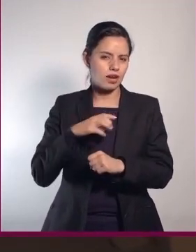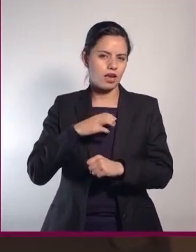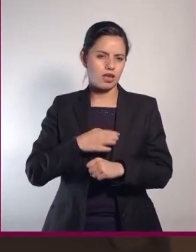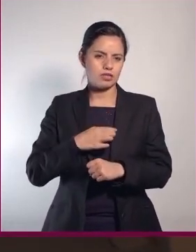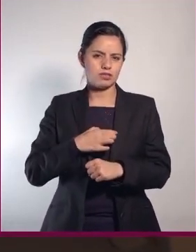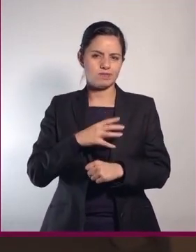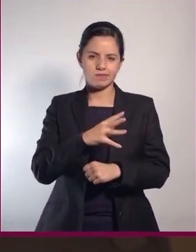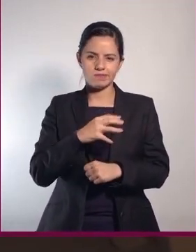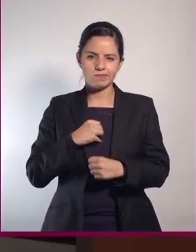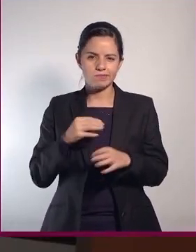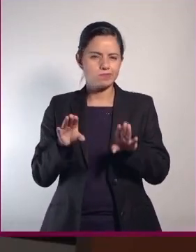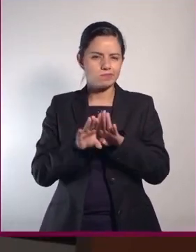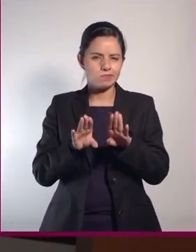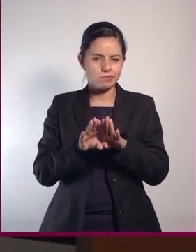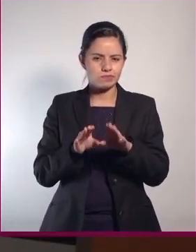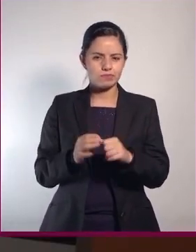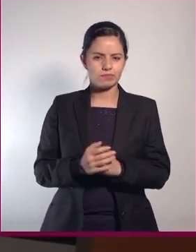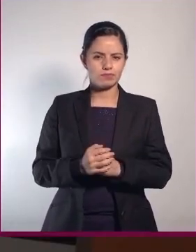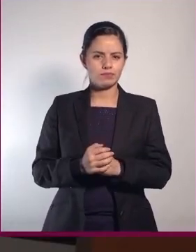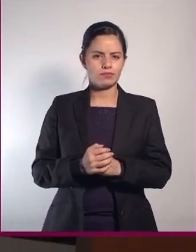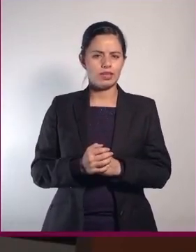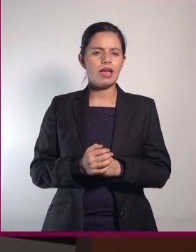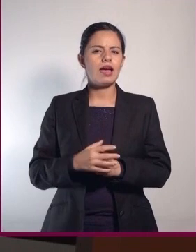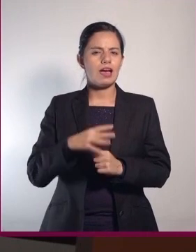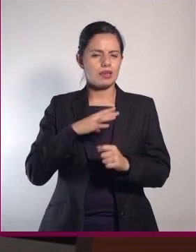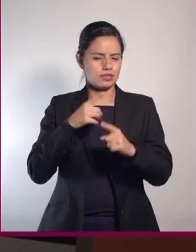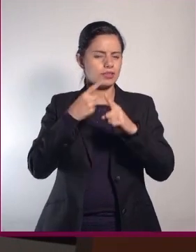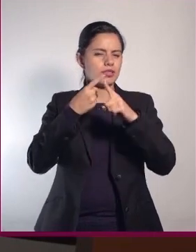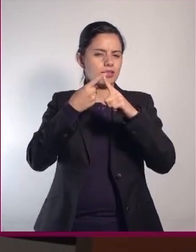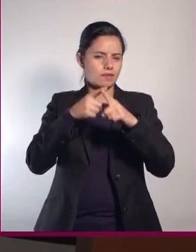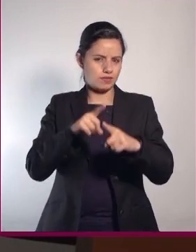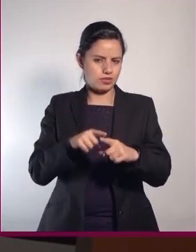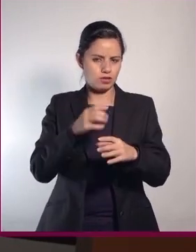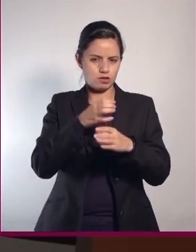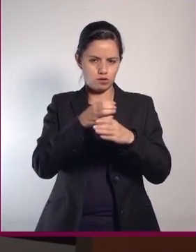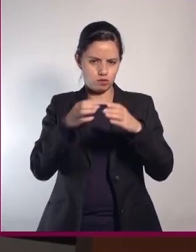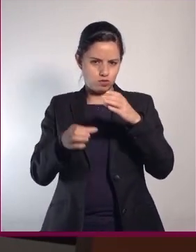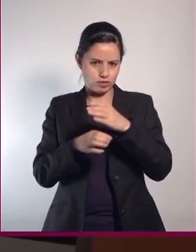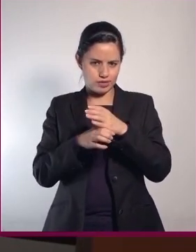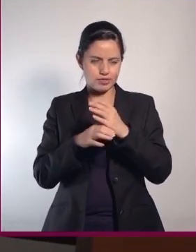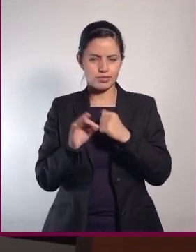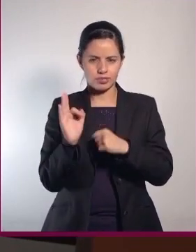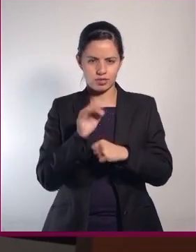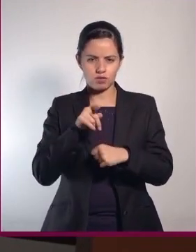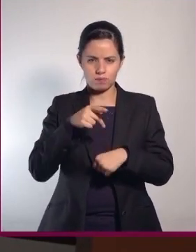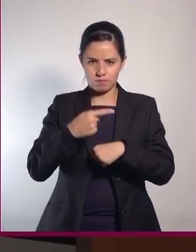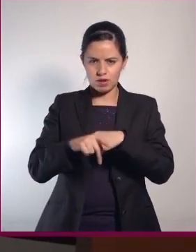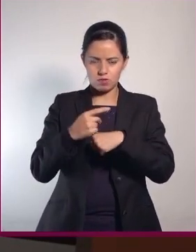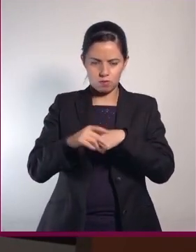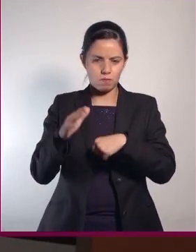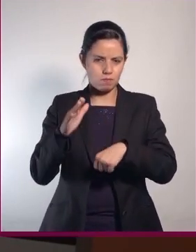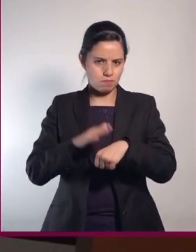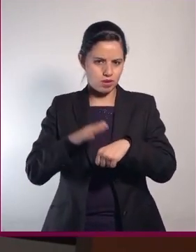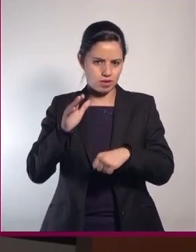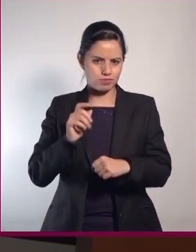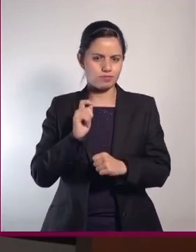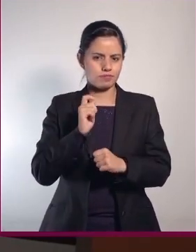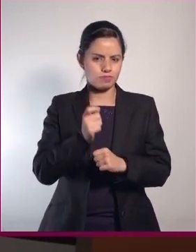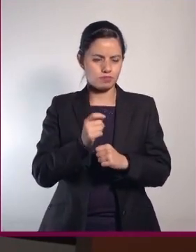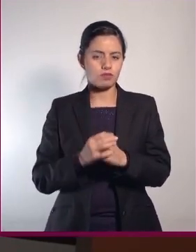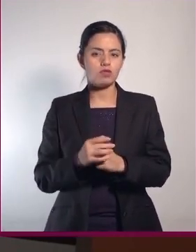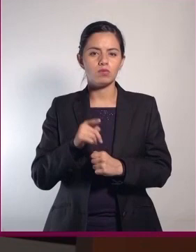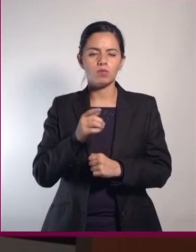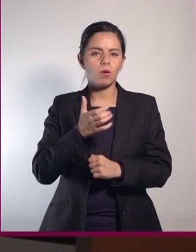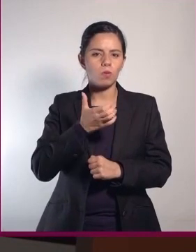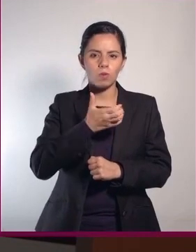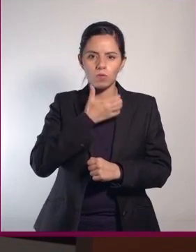puede decir de ellos? Hay varias combinaciones de factores que nos van a predisponer. Y estos son los asociados a